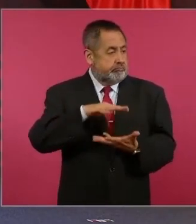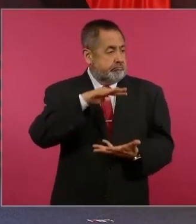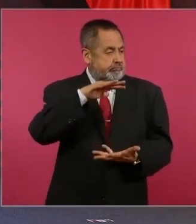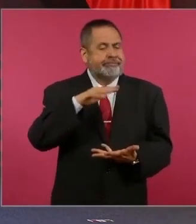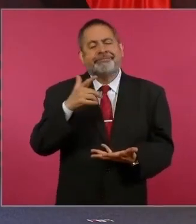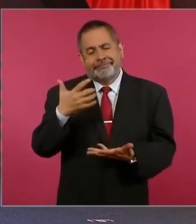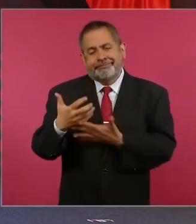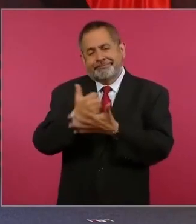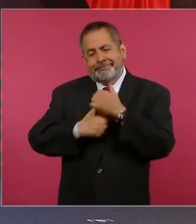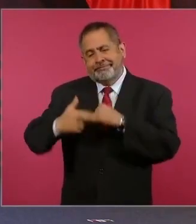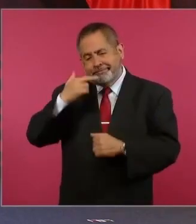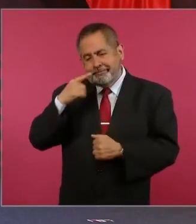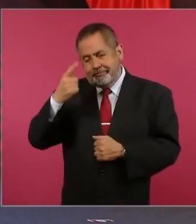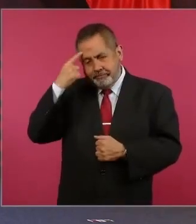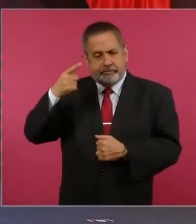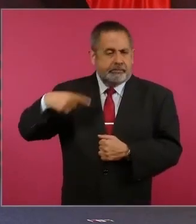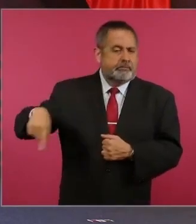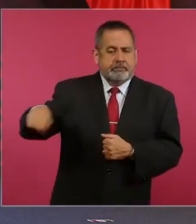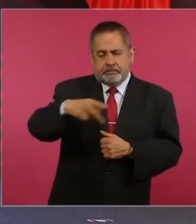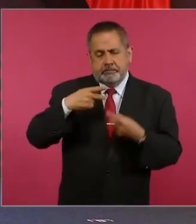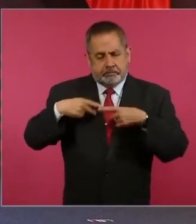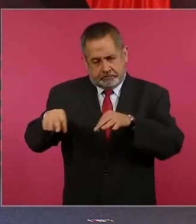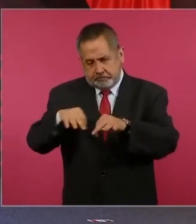para la pensión de sus trabajadores.